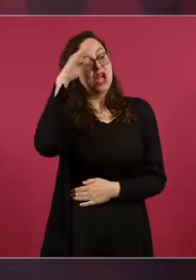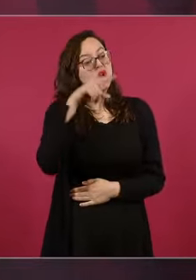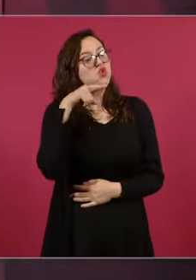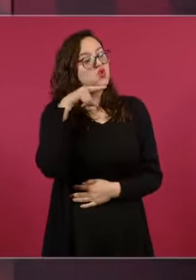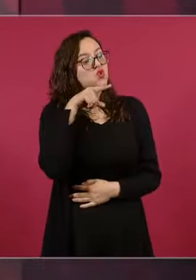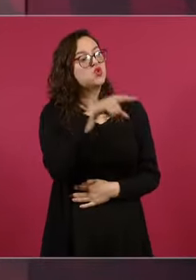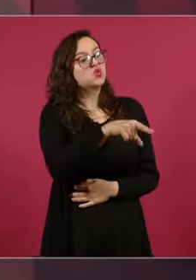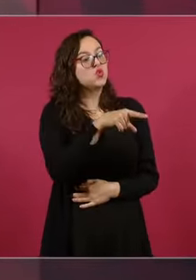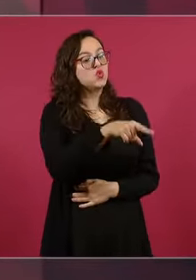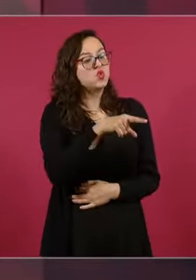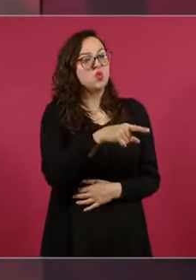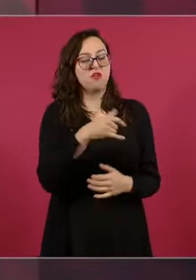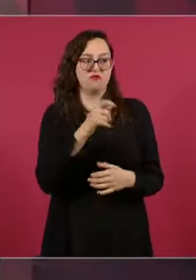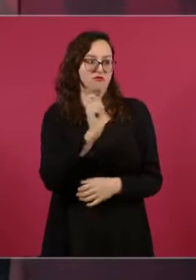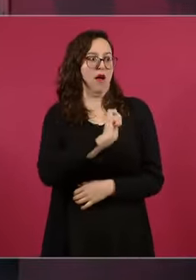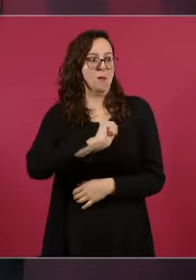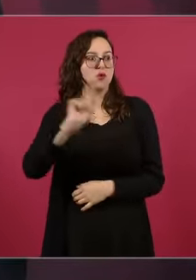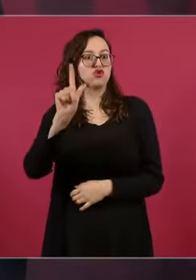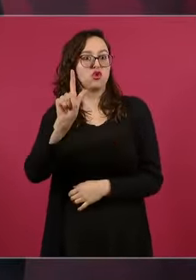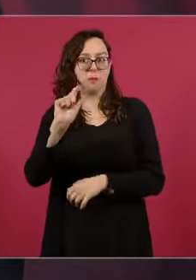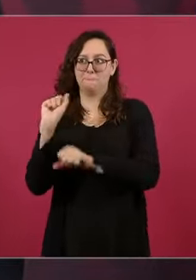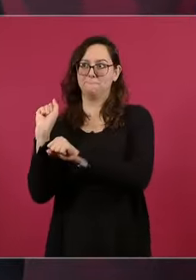ibas a llegar a Grandes Ligas.